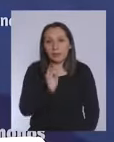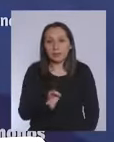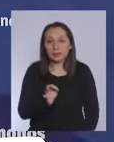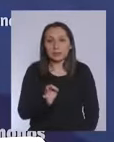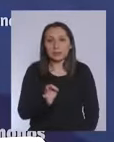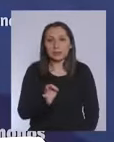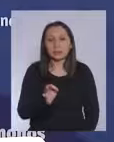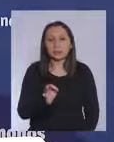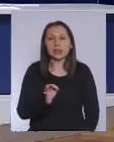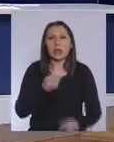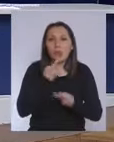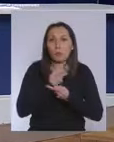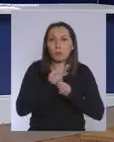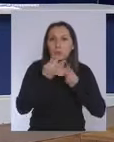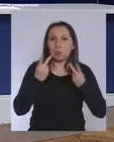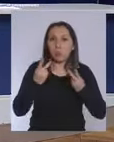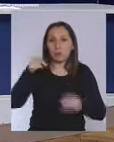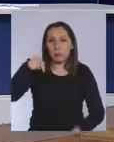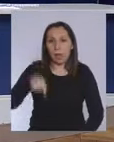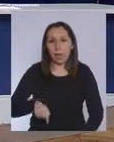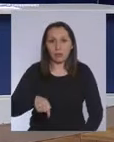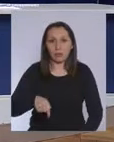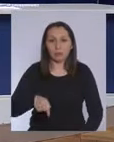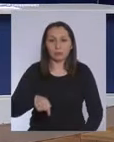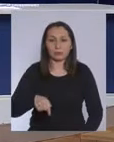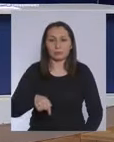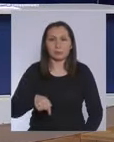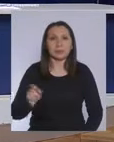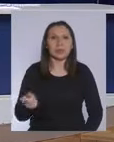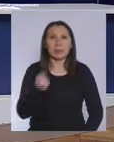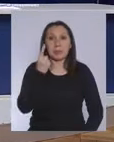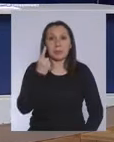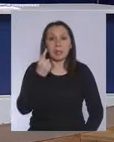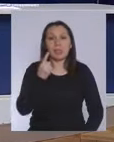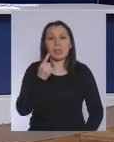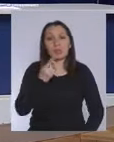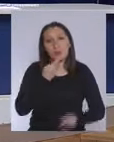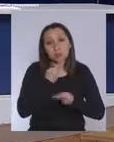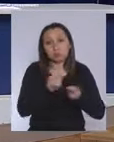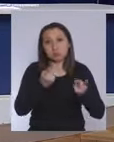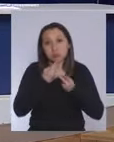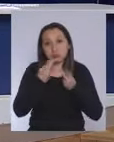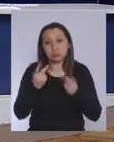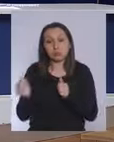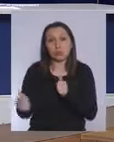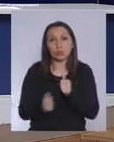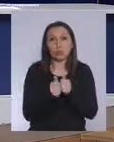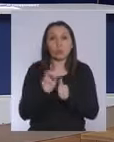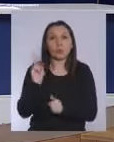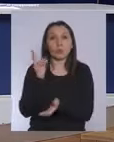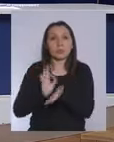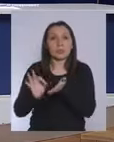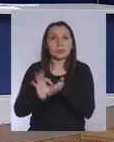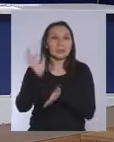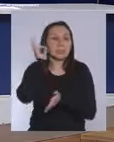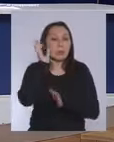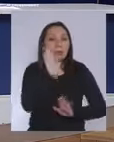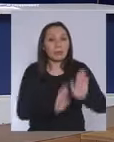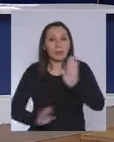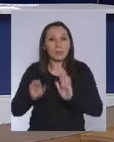comunicar los anuncios del día en la primera parte de los anuncios nos acompaña en la subsecretaria para la